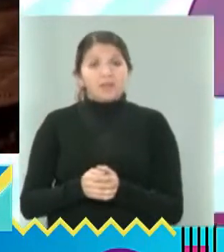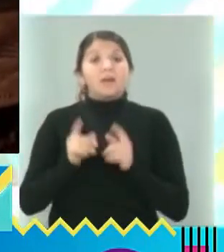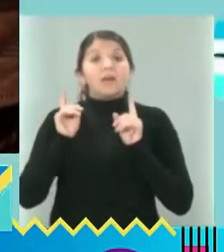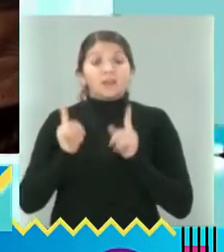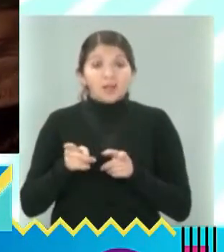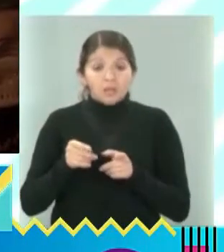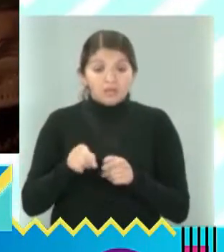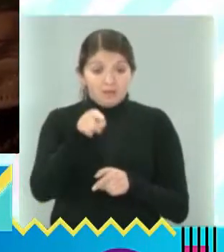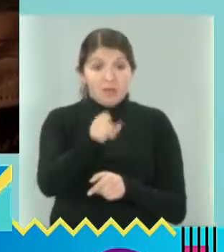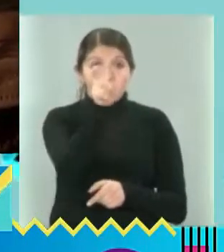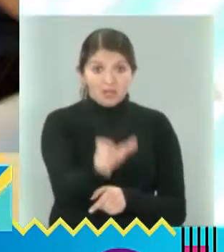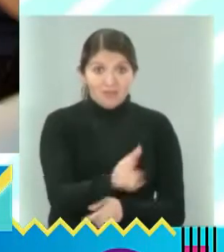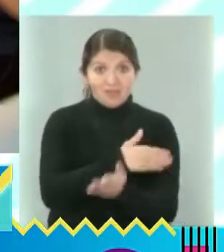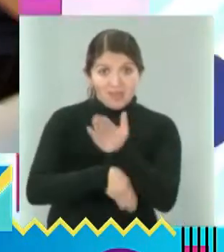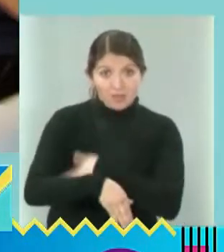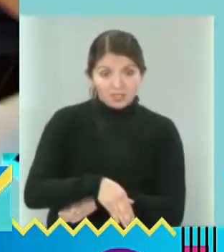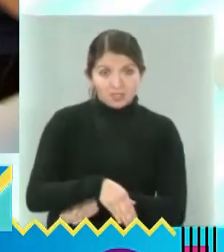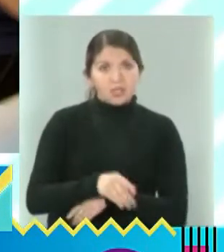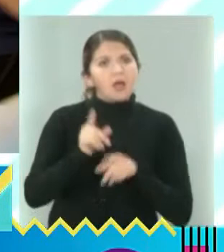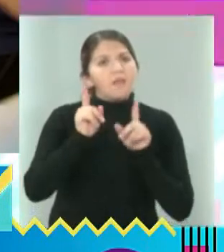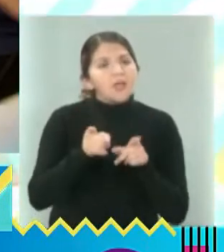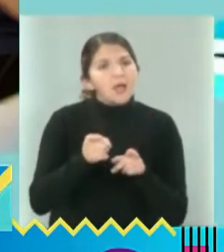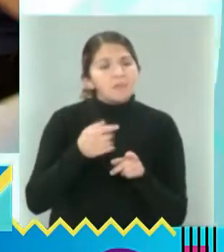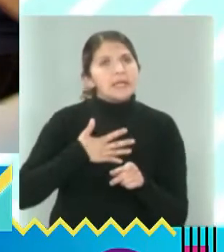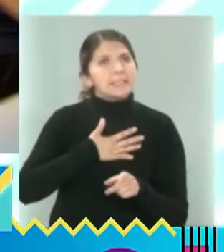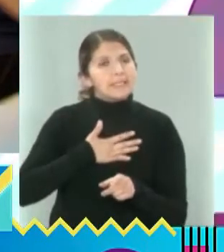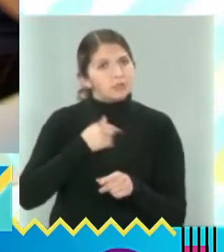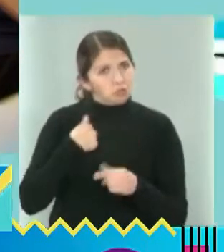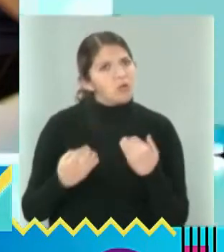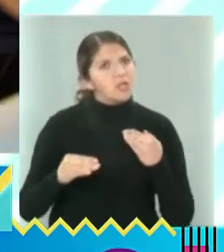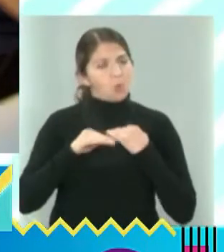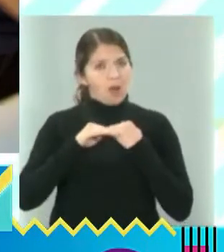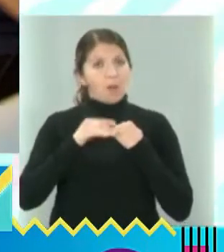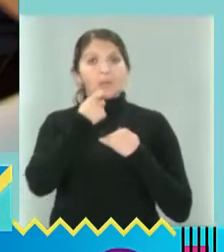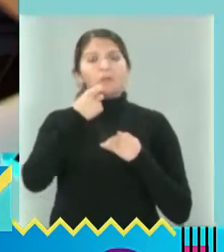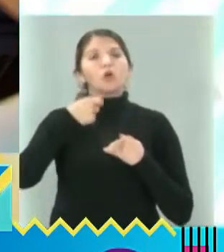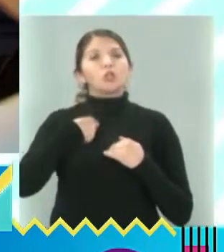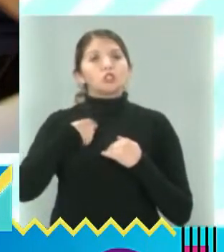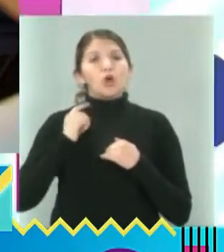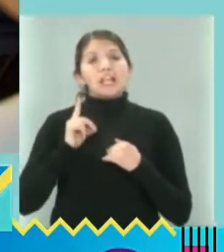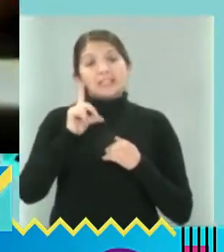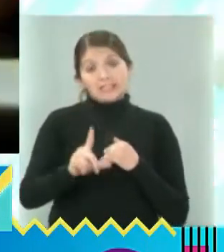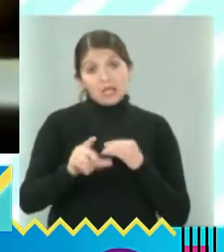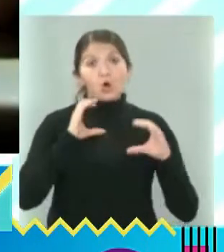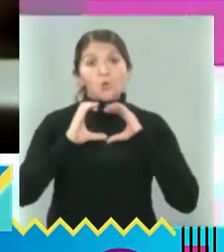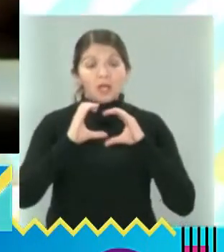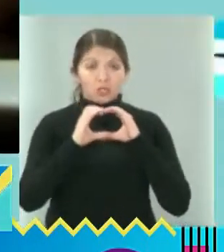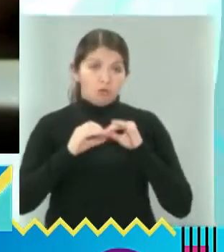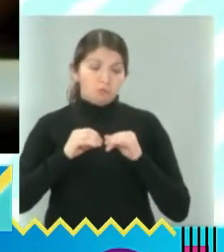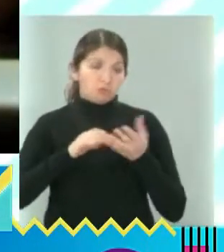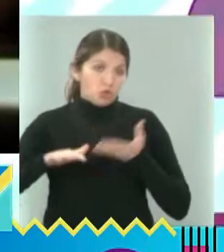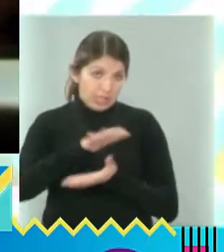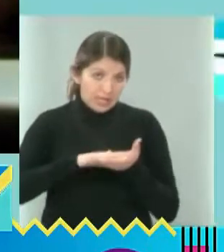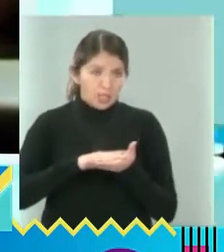con discapacidad que se siente a la mesa de las igualdades y que diga, che, a ver, yo por ejemplo soy licenciado en comunicación social, ¿puedo conducir un